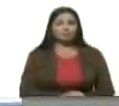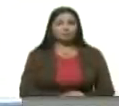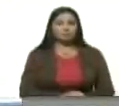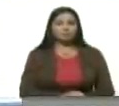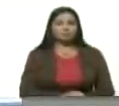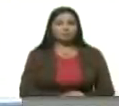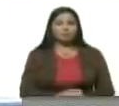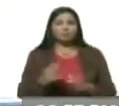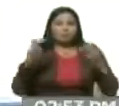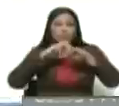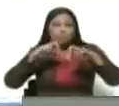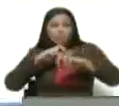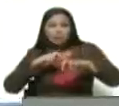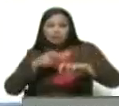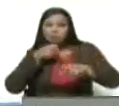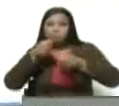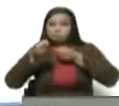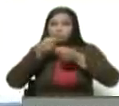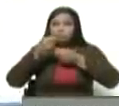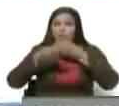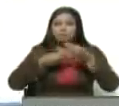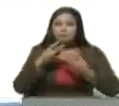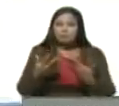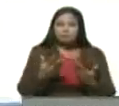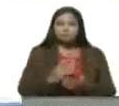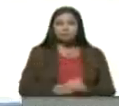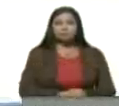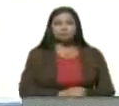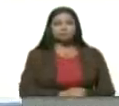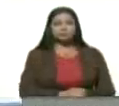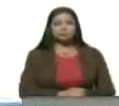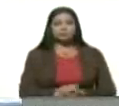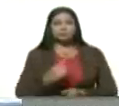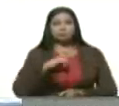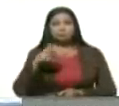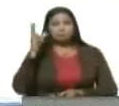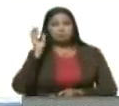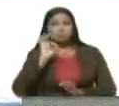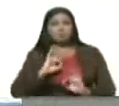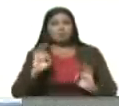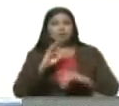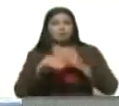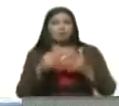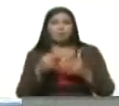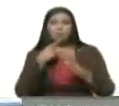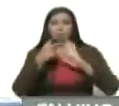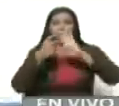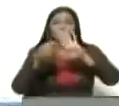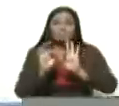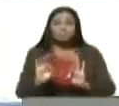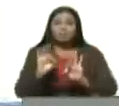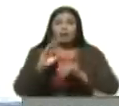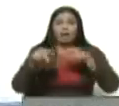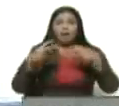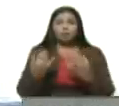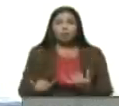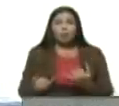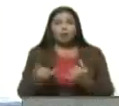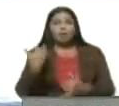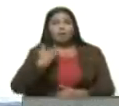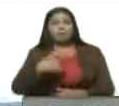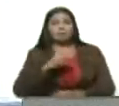por estas vías, por una investigación periodística. No hemos escuchado hasta ahora ningún pronunciamiento del actual gobierno